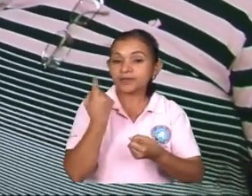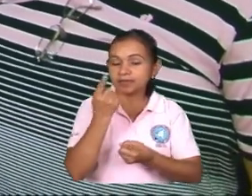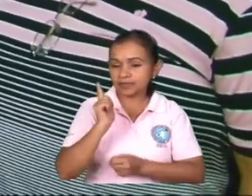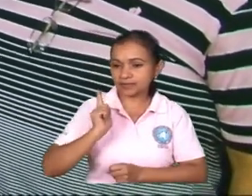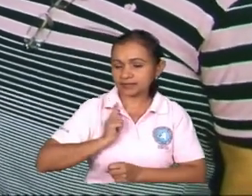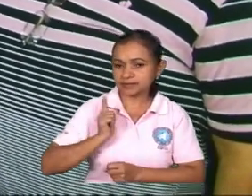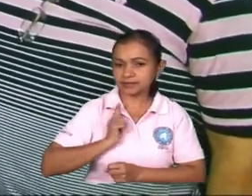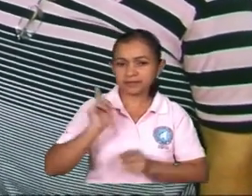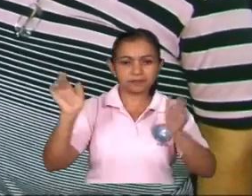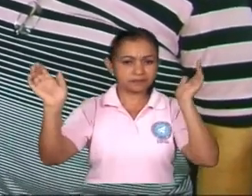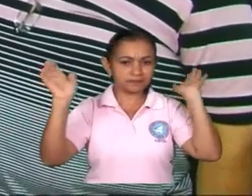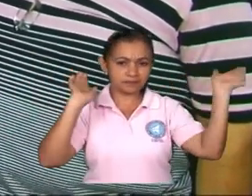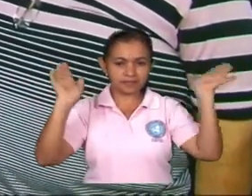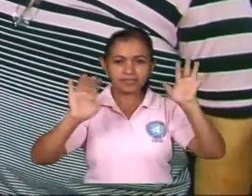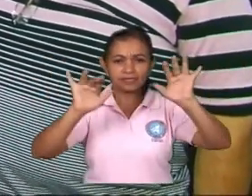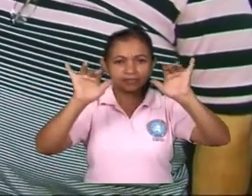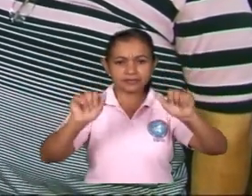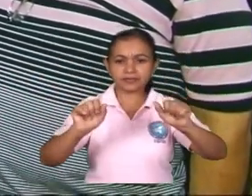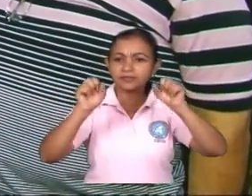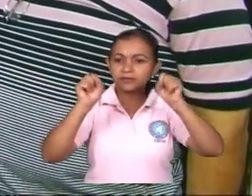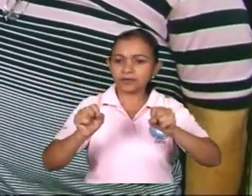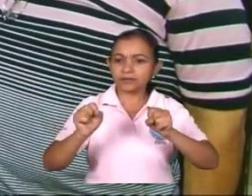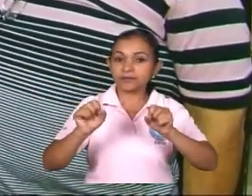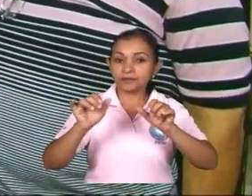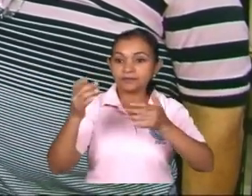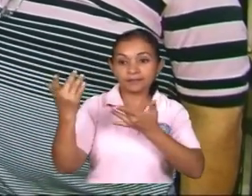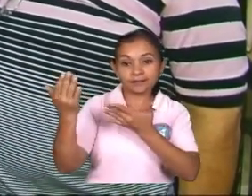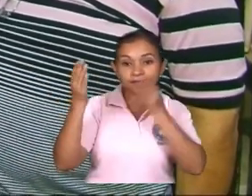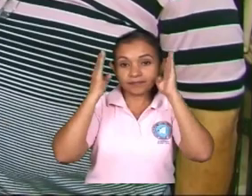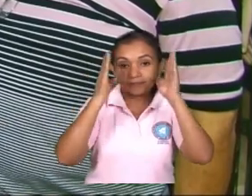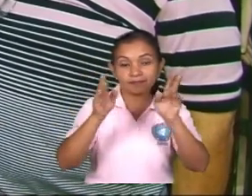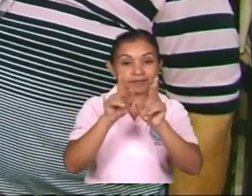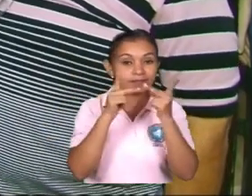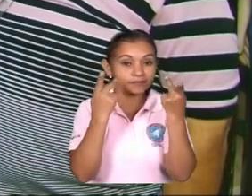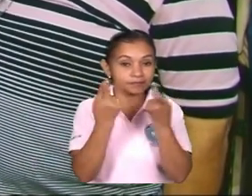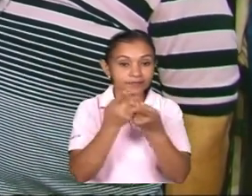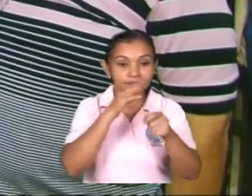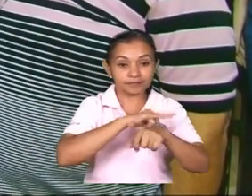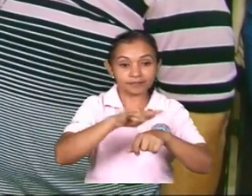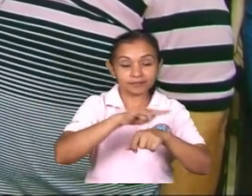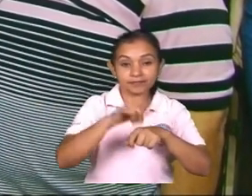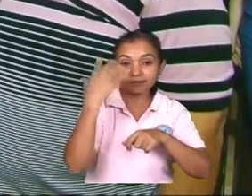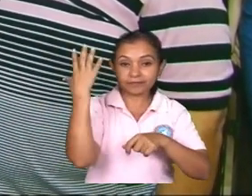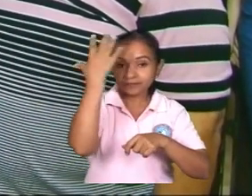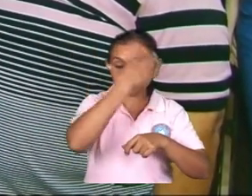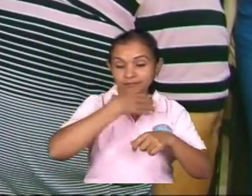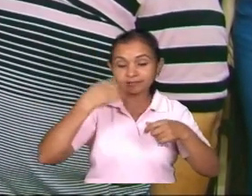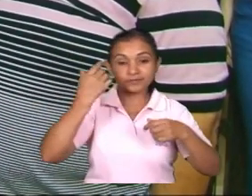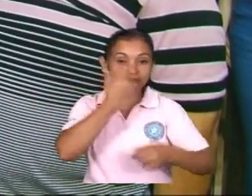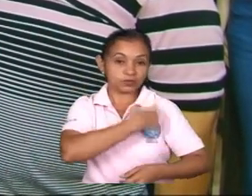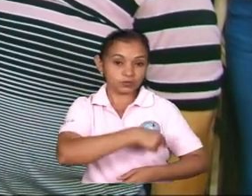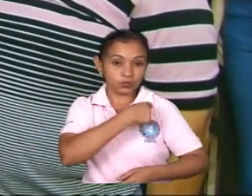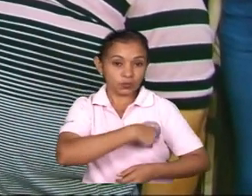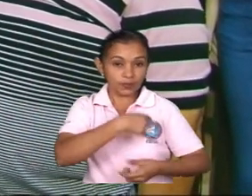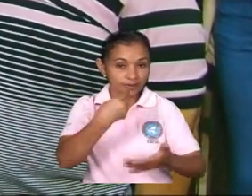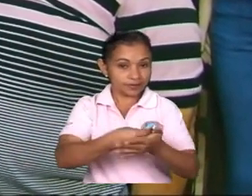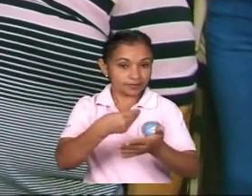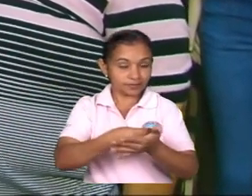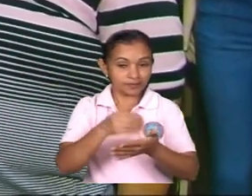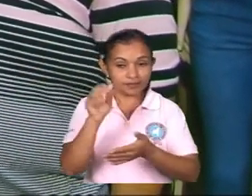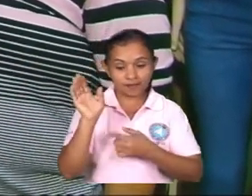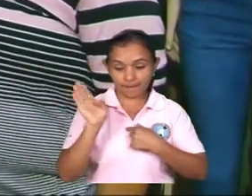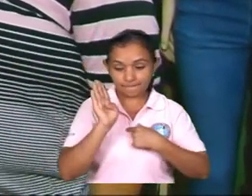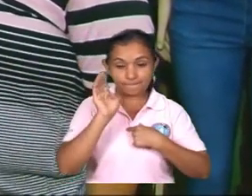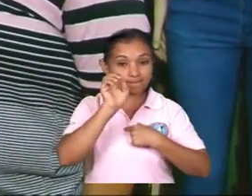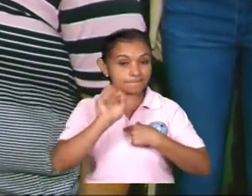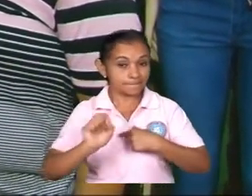a su tramo preparado y listo, don José Rolando, para atender a la población que busca los preciosos uniformes escolares. Eso lo tengo.